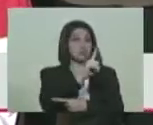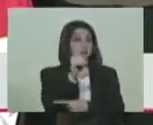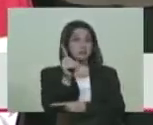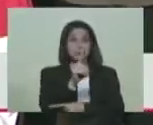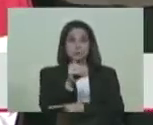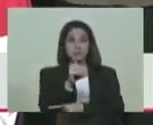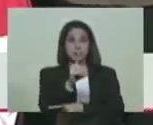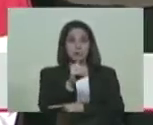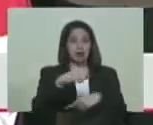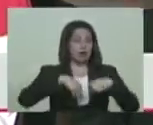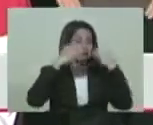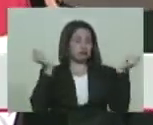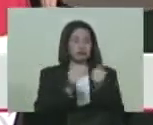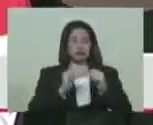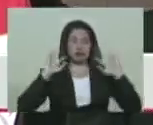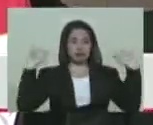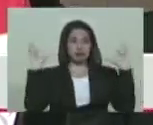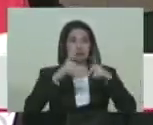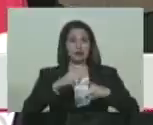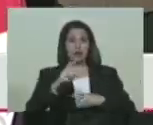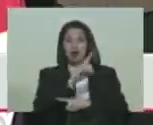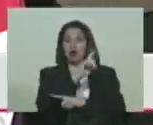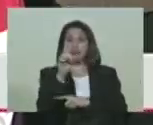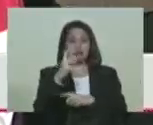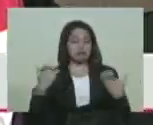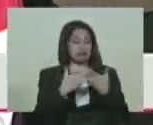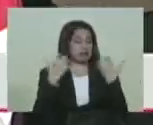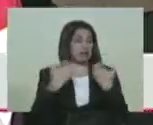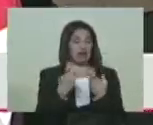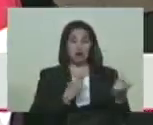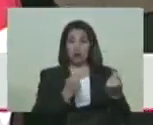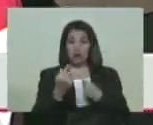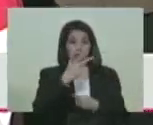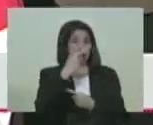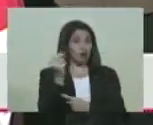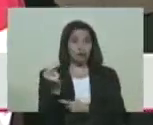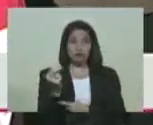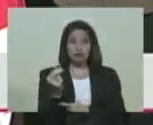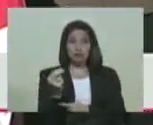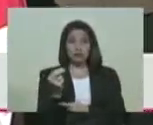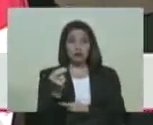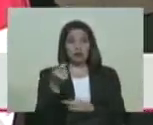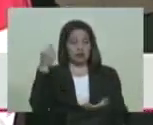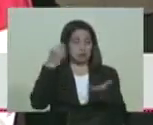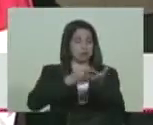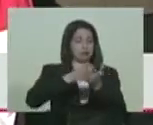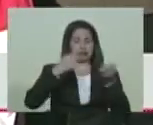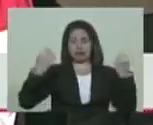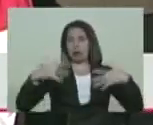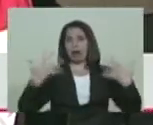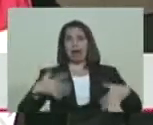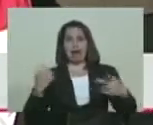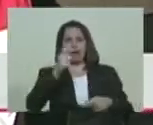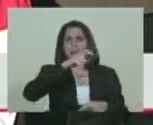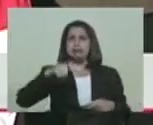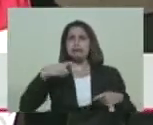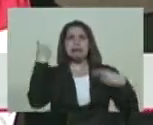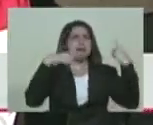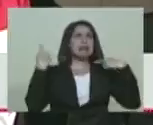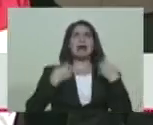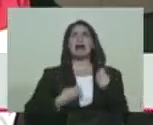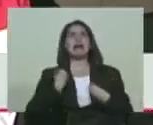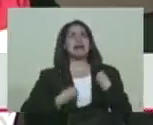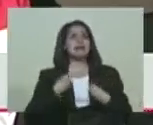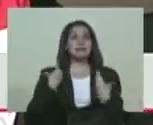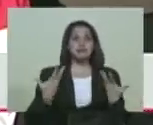no es la violencia, el camino no es la guerra económica para ponerle los precios a la gente como loco, para que la gente se ponga molesta.